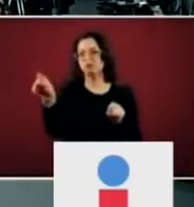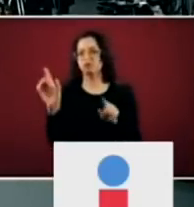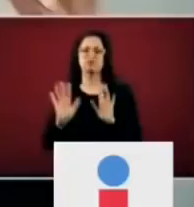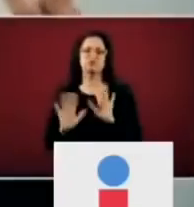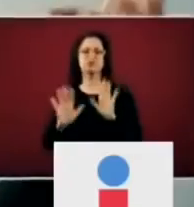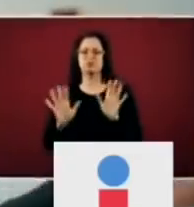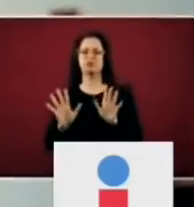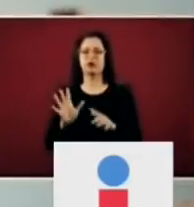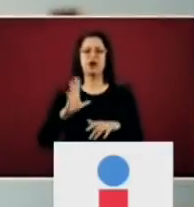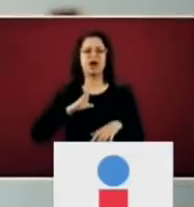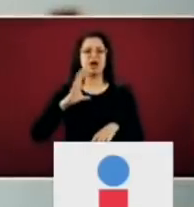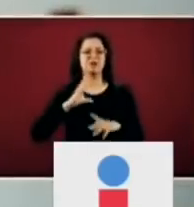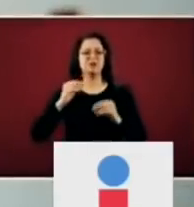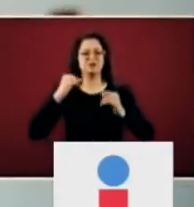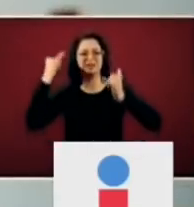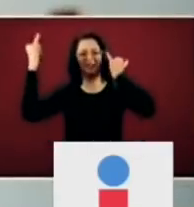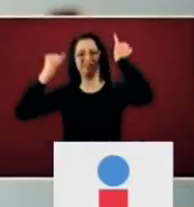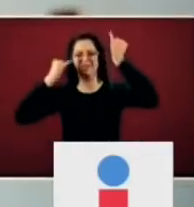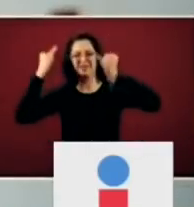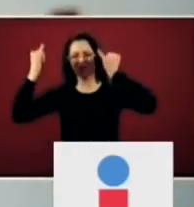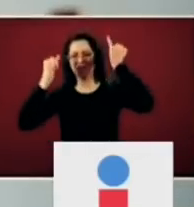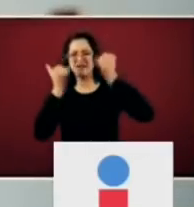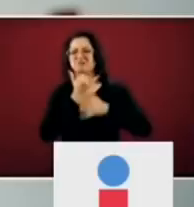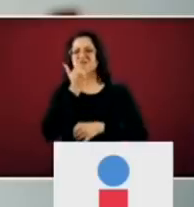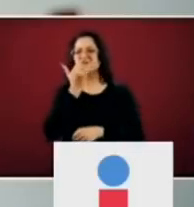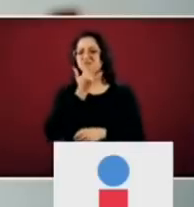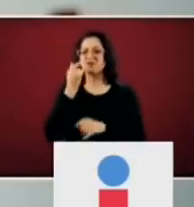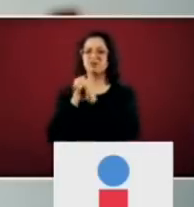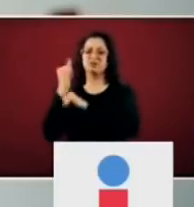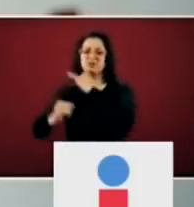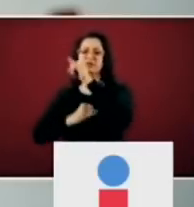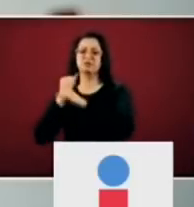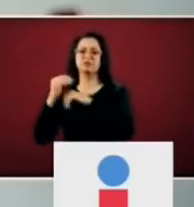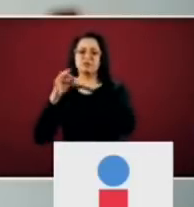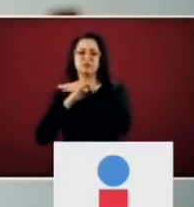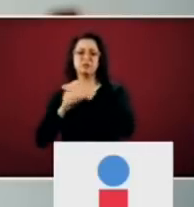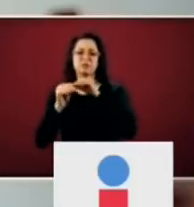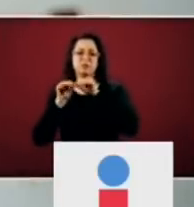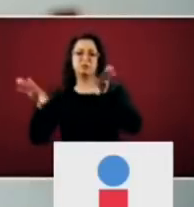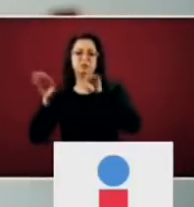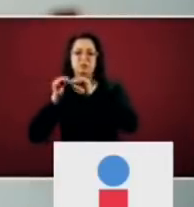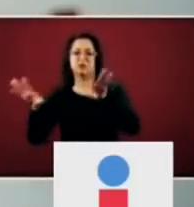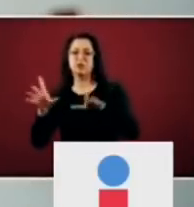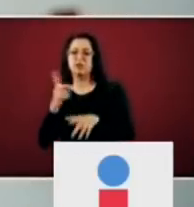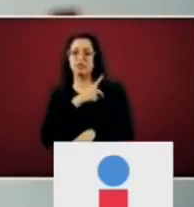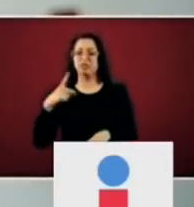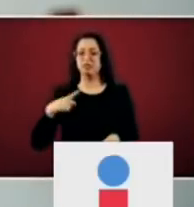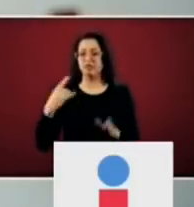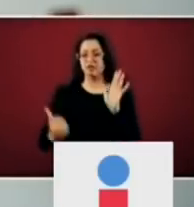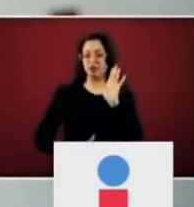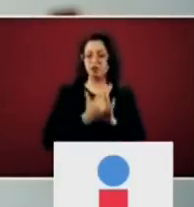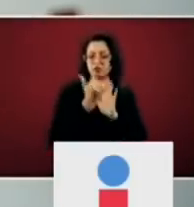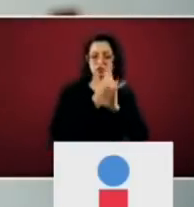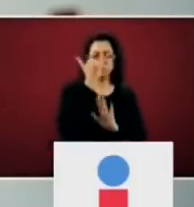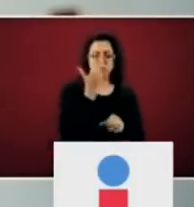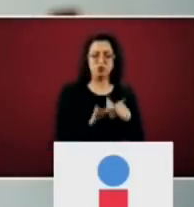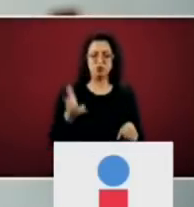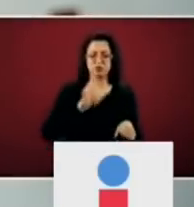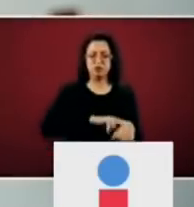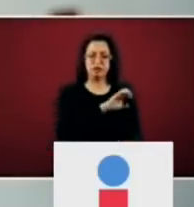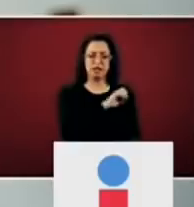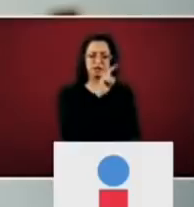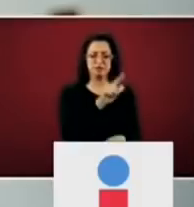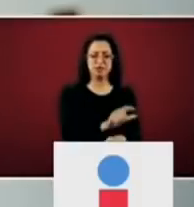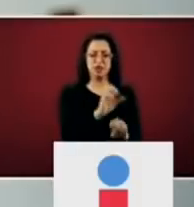hay mucha mitología en lo que hemos escuchado en la prensa internacional de que se necesitan construir hospitales especiales o tener